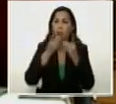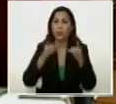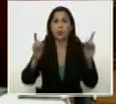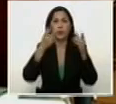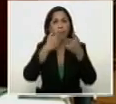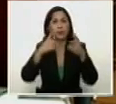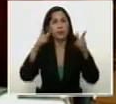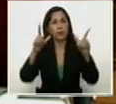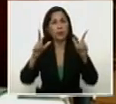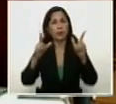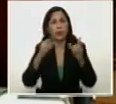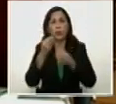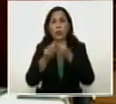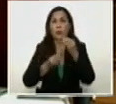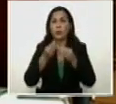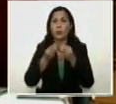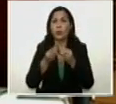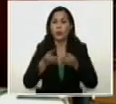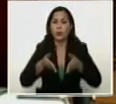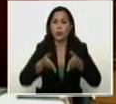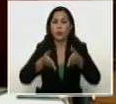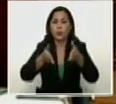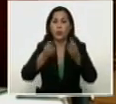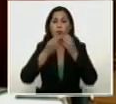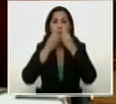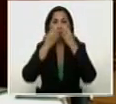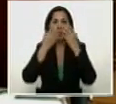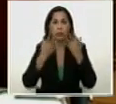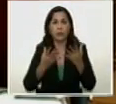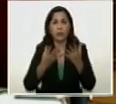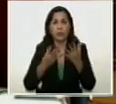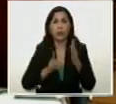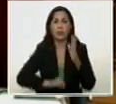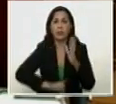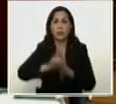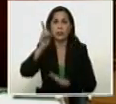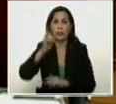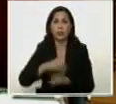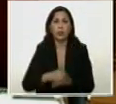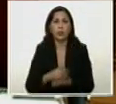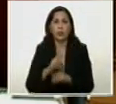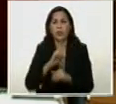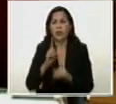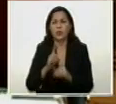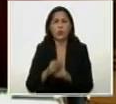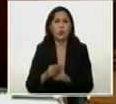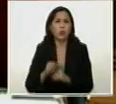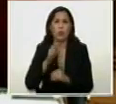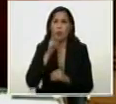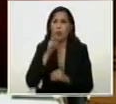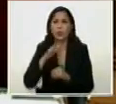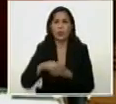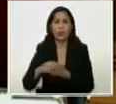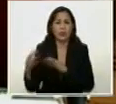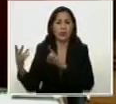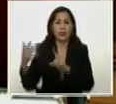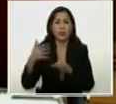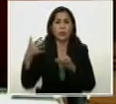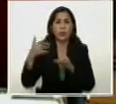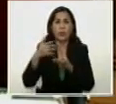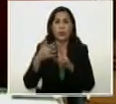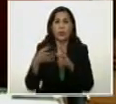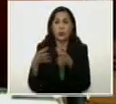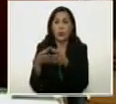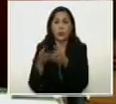libertad construir un camino de bienestar y desarrollo lejos de la nefasta esfera de influencia de